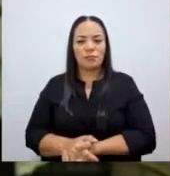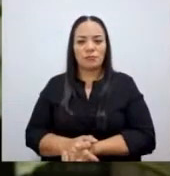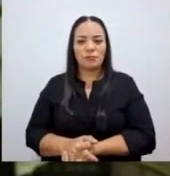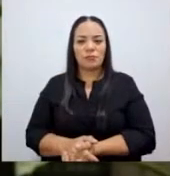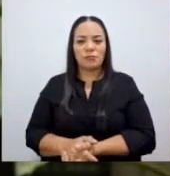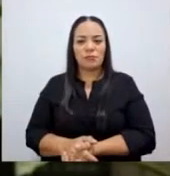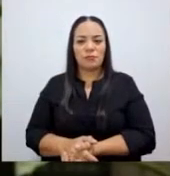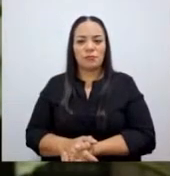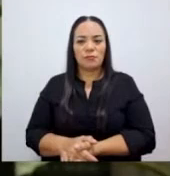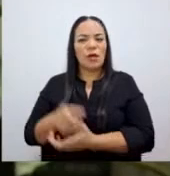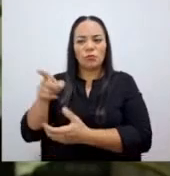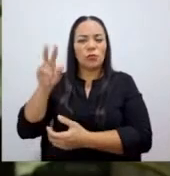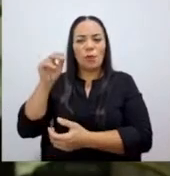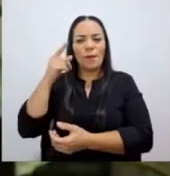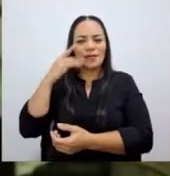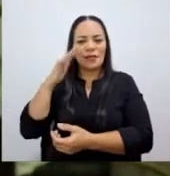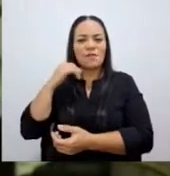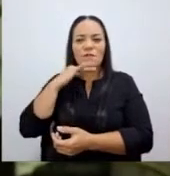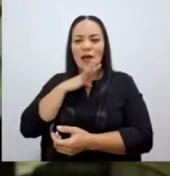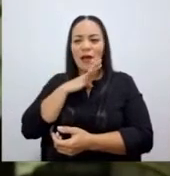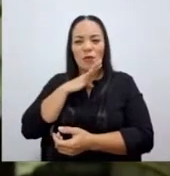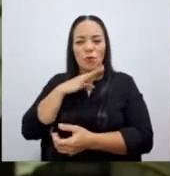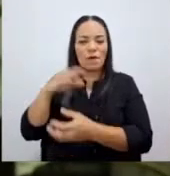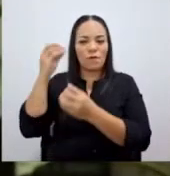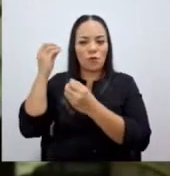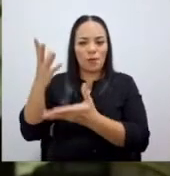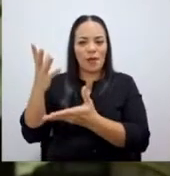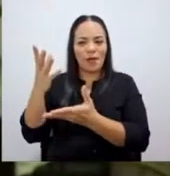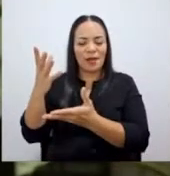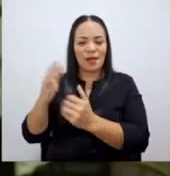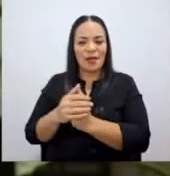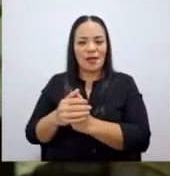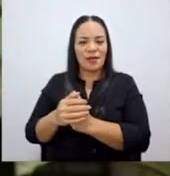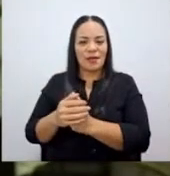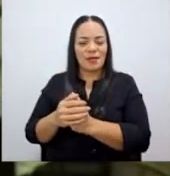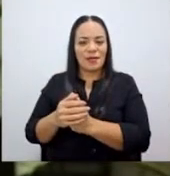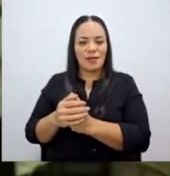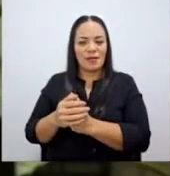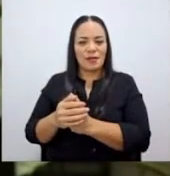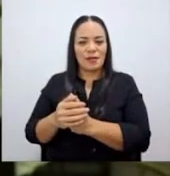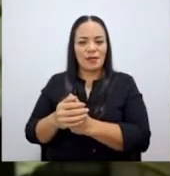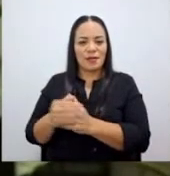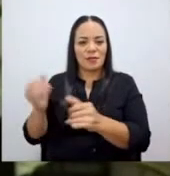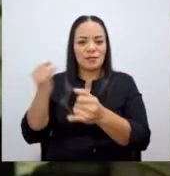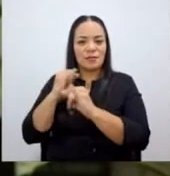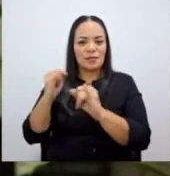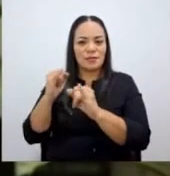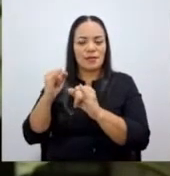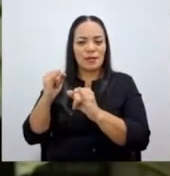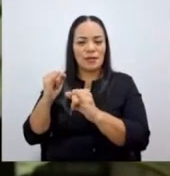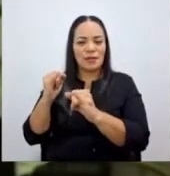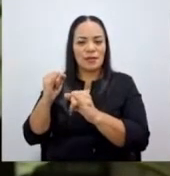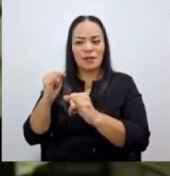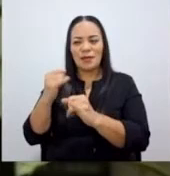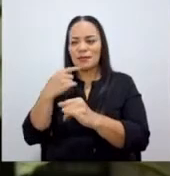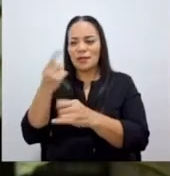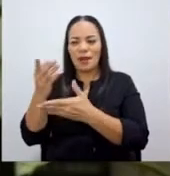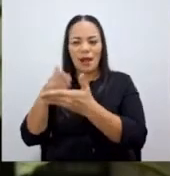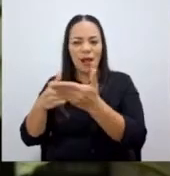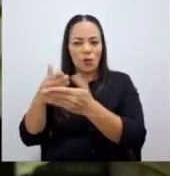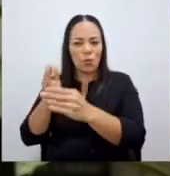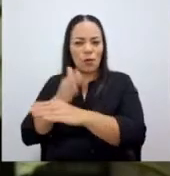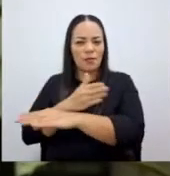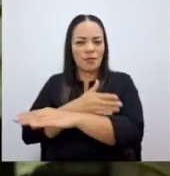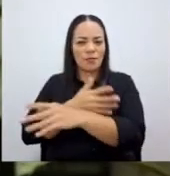¿no le parece a usted extraño que lo hubiera anunciado sin que se le hubiera increpado al respecto? A mí me hubiera parecido muy extraño.